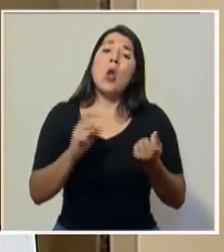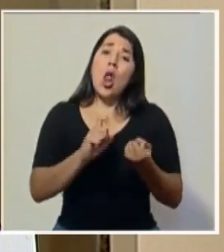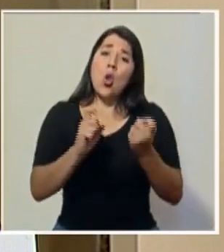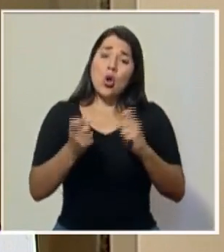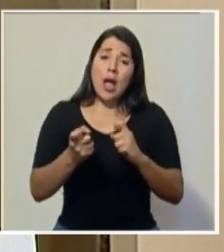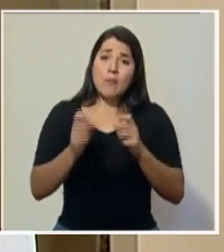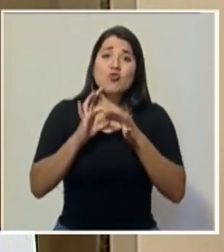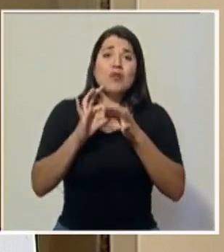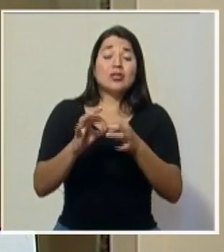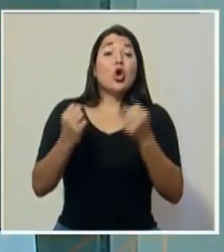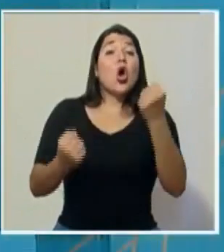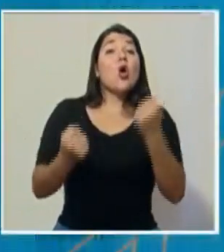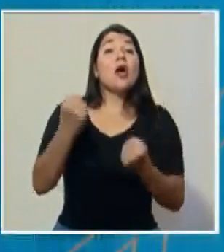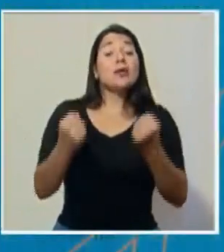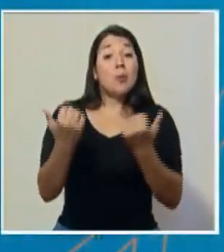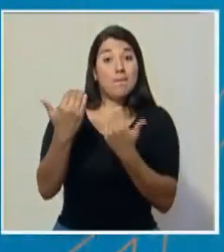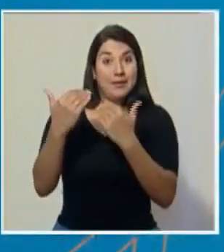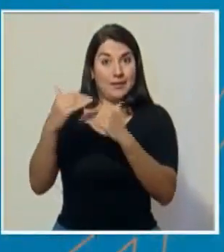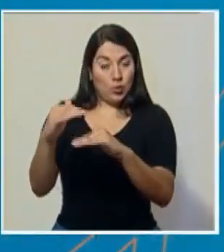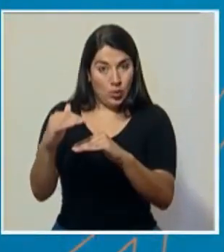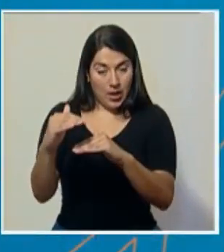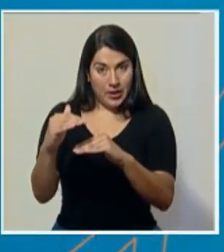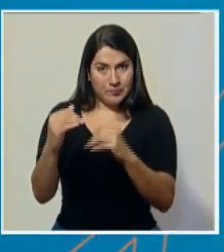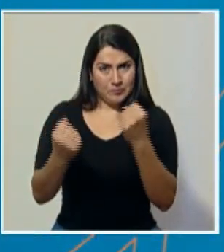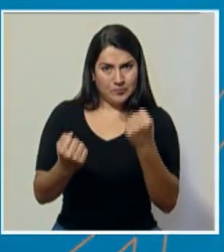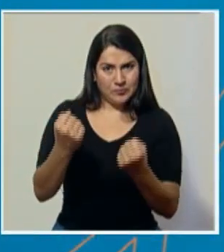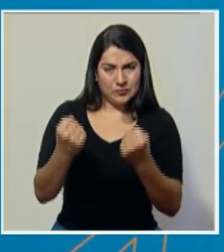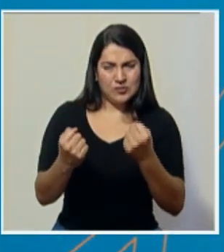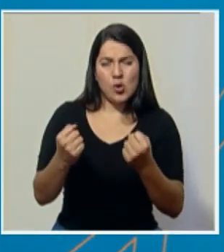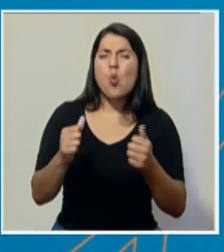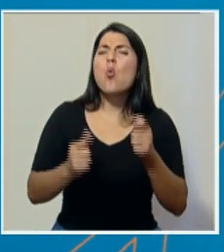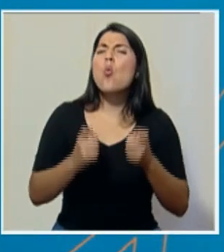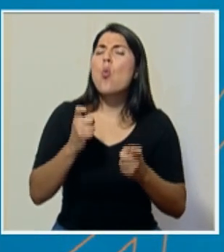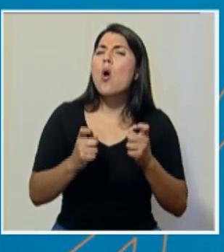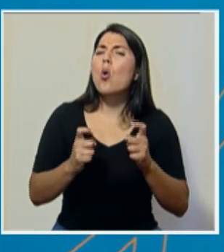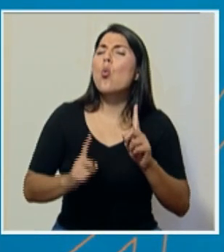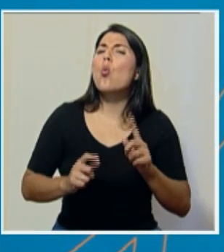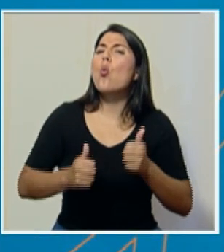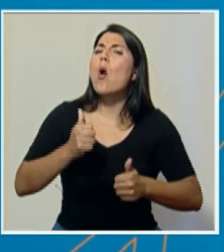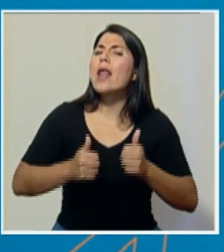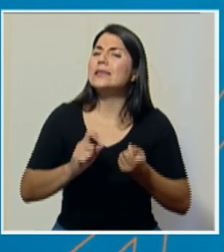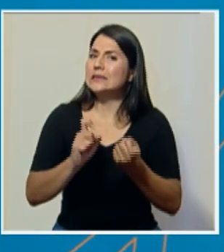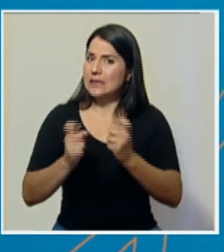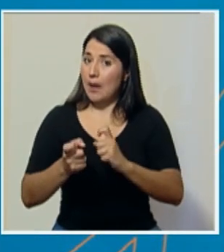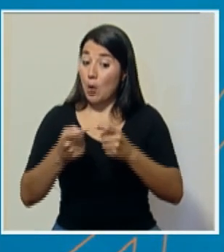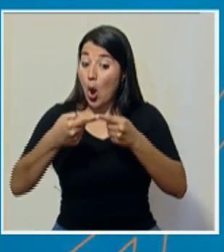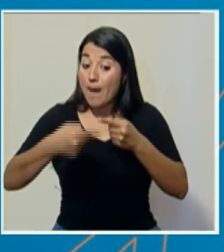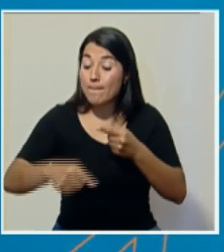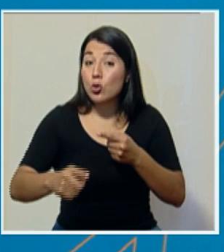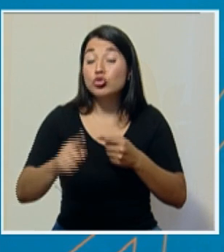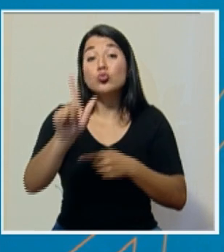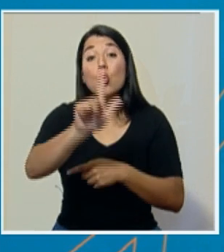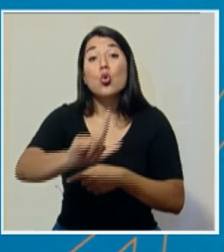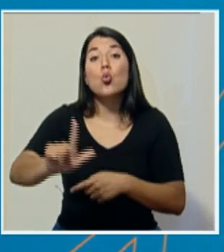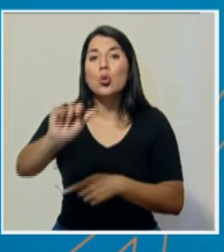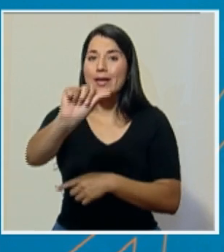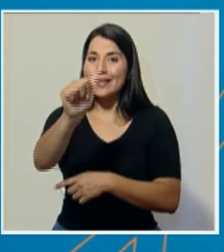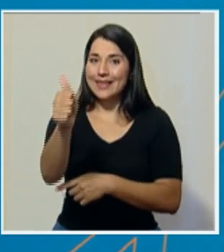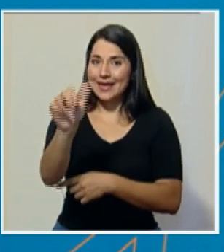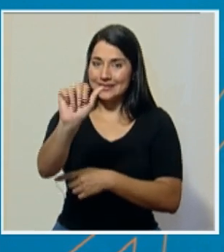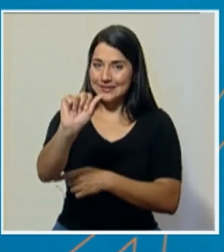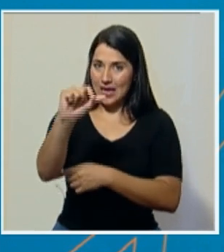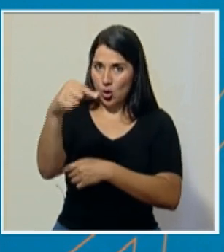restricción vehicular sanitaria, se establecen los siguientes. A partir del próximo lunes 10 de agosto,